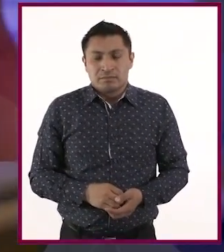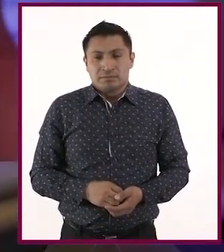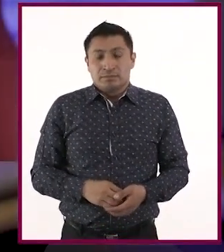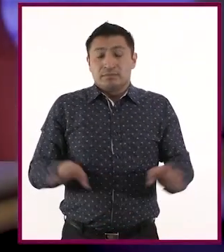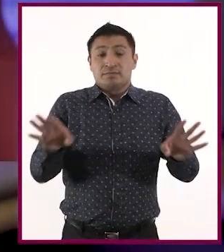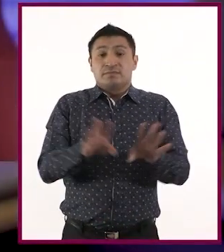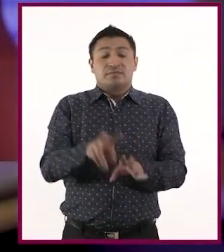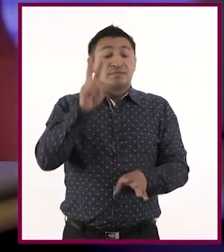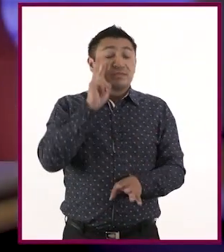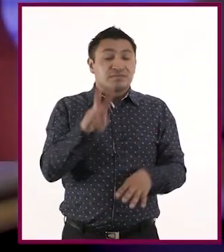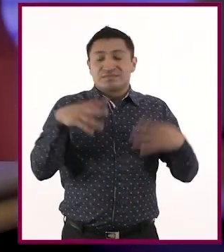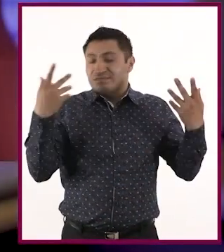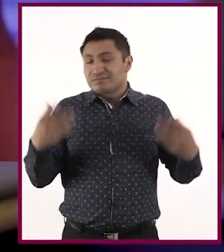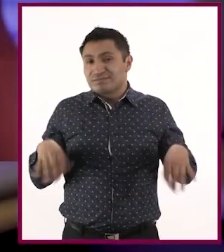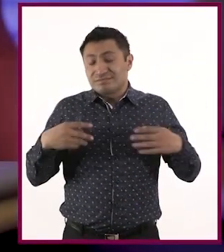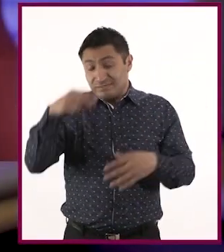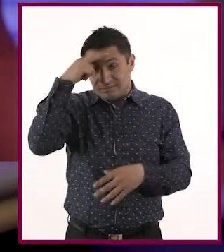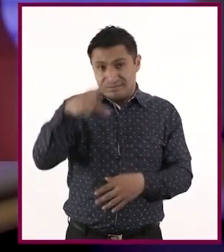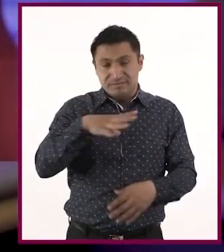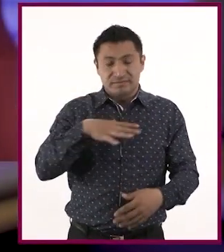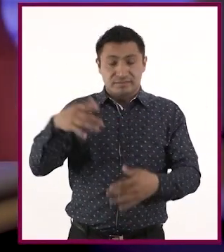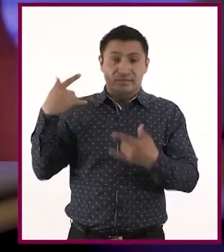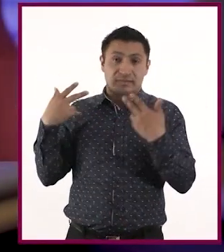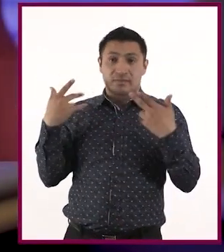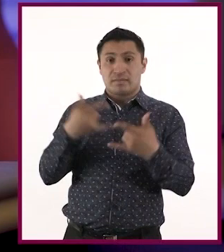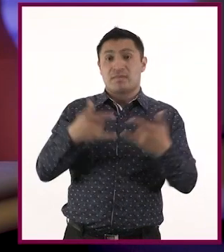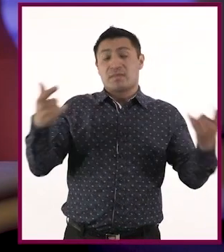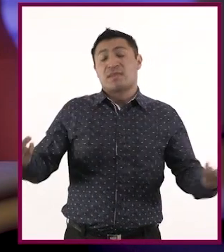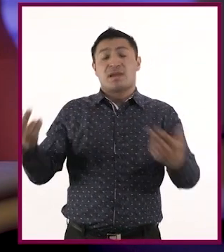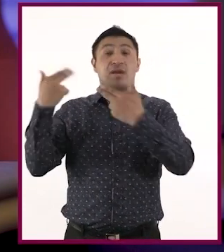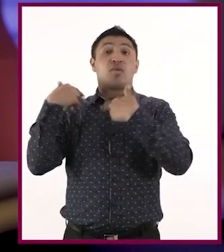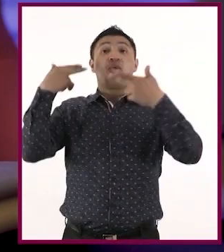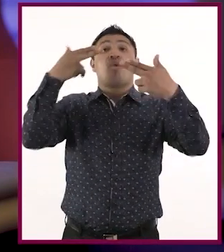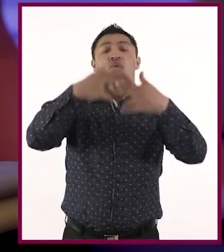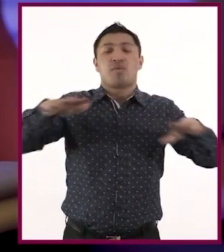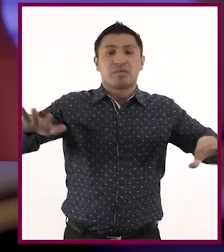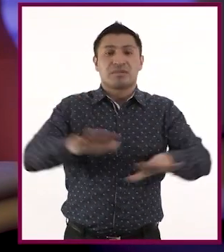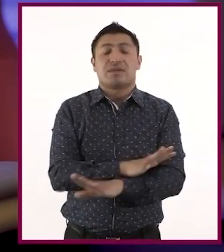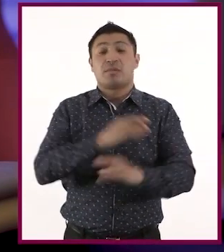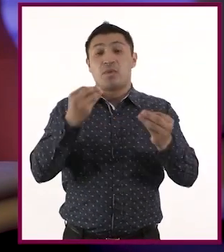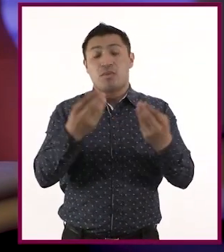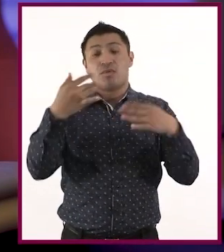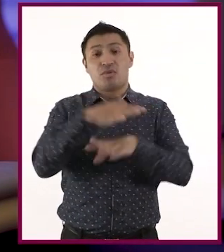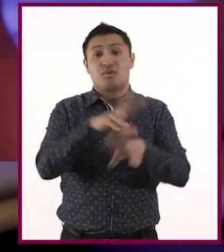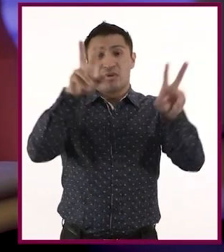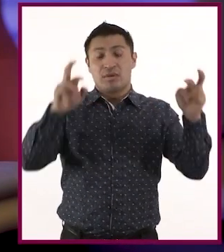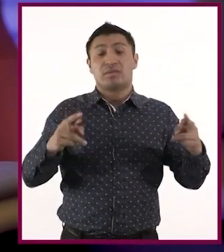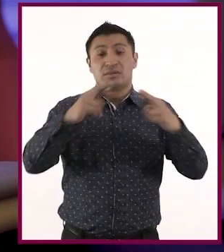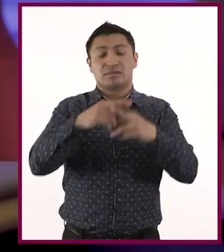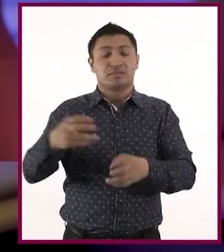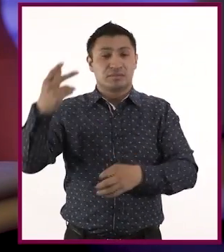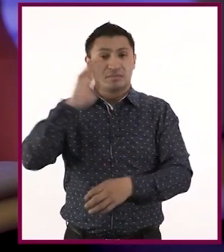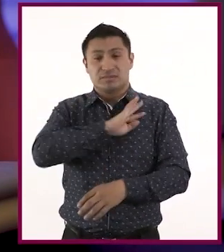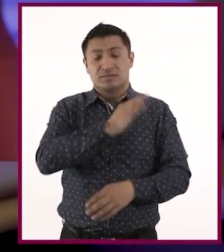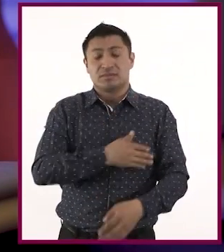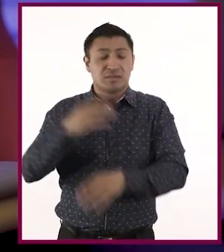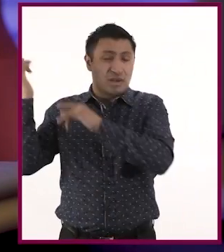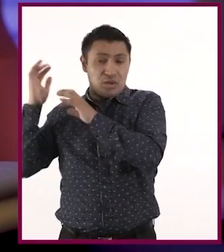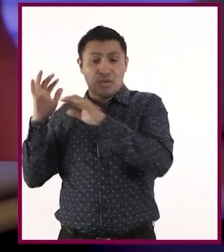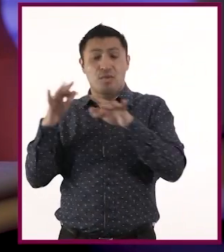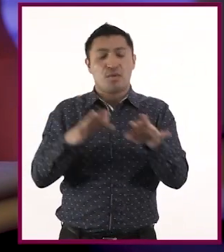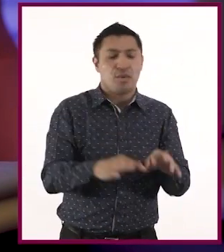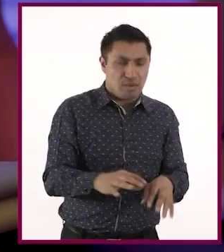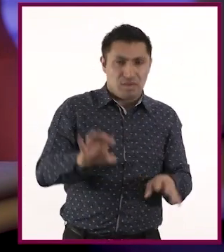¿Qué les pareció la cápsula? México ha vivido muchas transformaciones debido a la religión. Desde la colonización española, donde surgió una forma